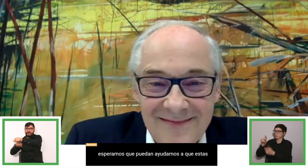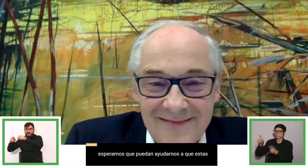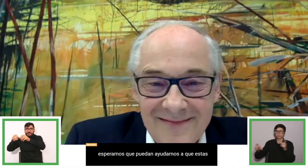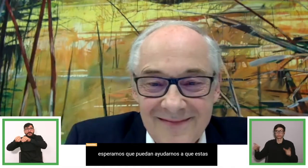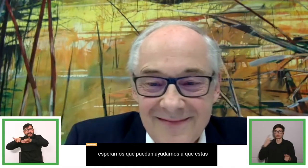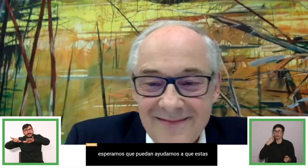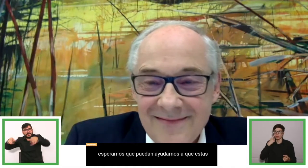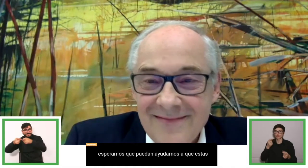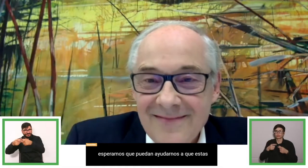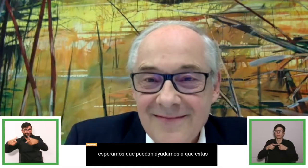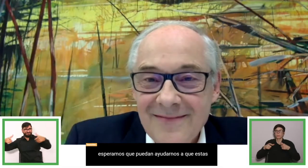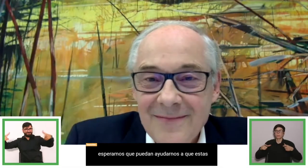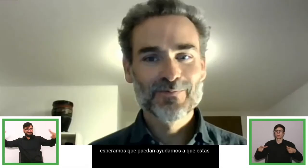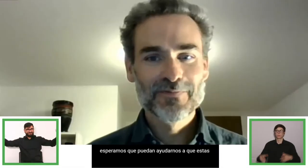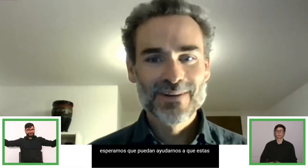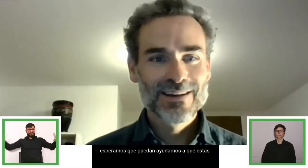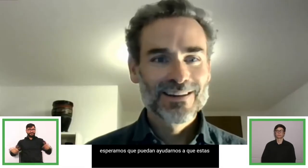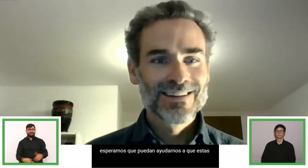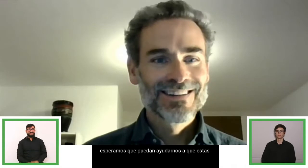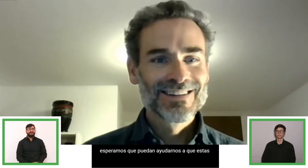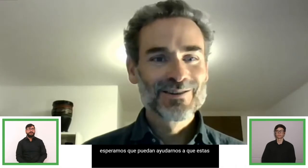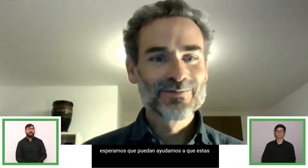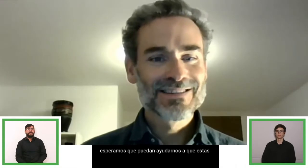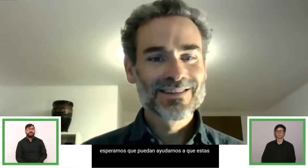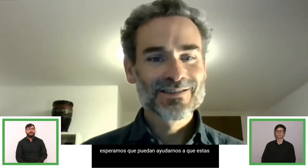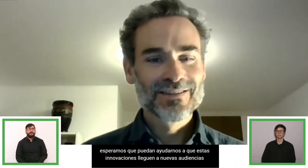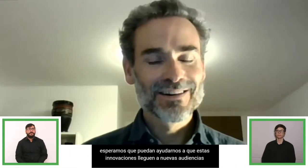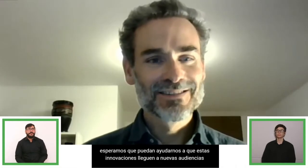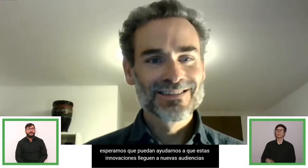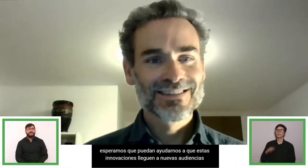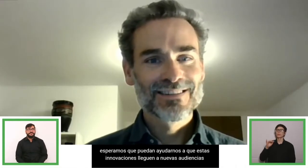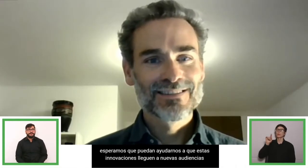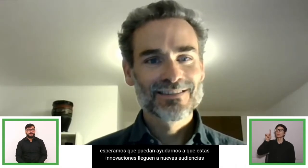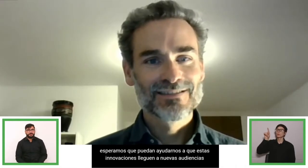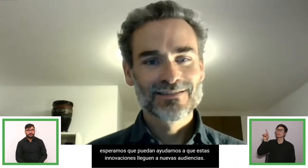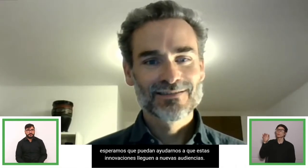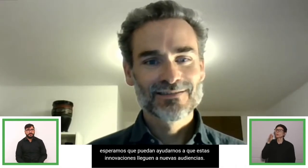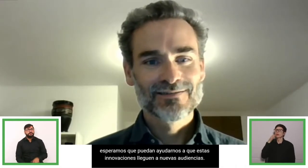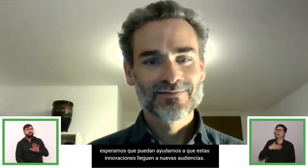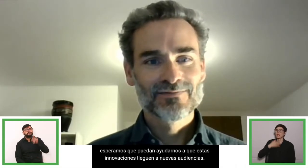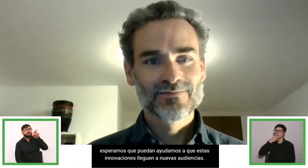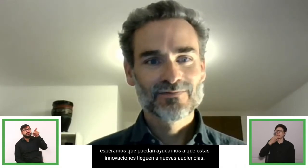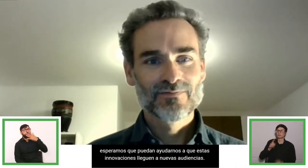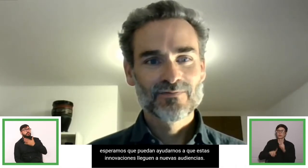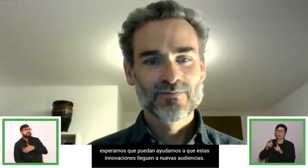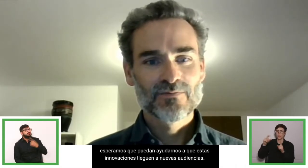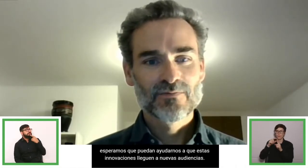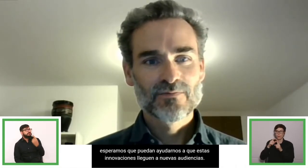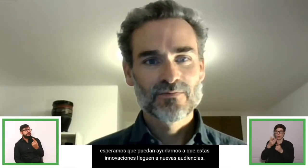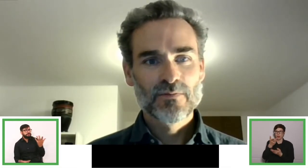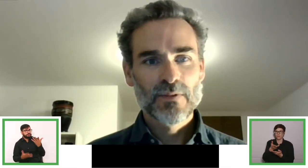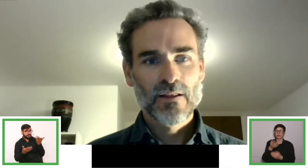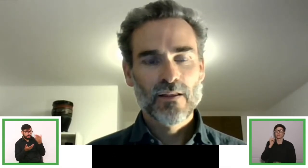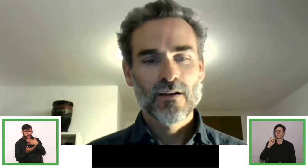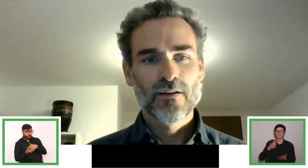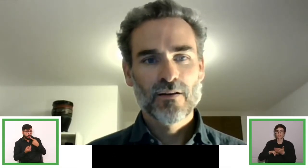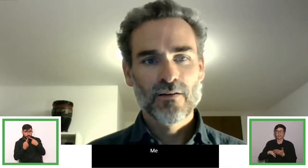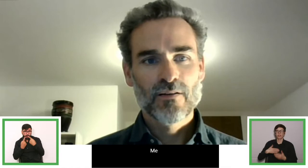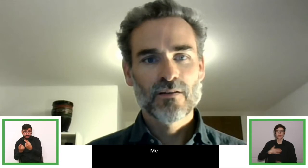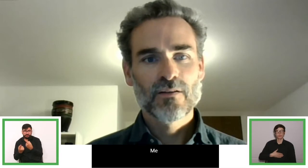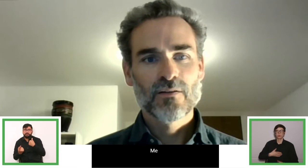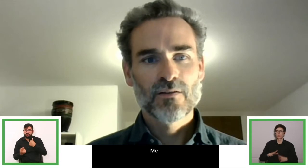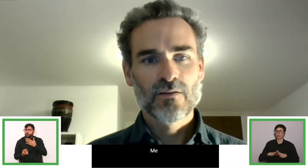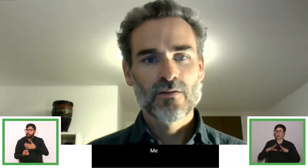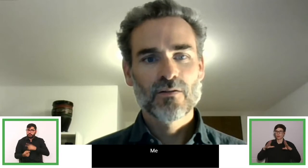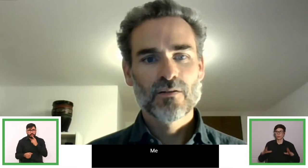Martín. Nevgul, ¿cuál sería tu mensaje a la audiencia? Sí, me encantaría